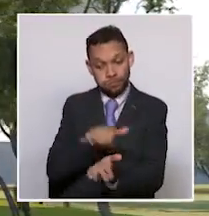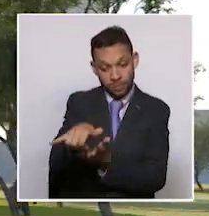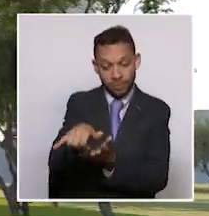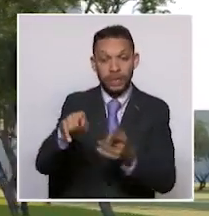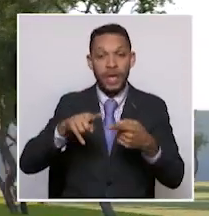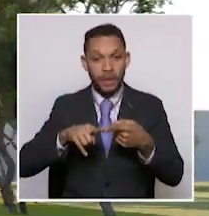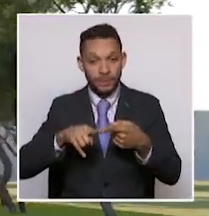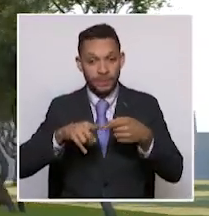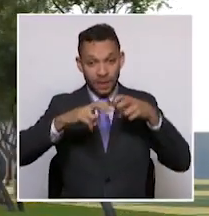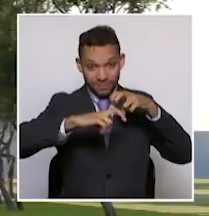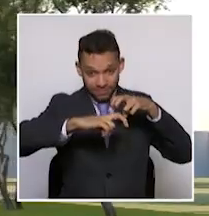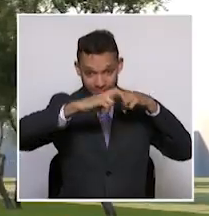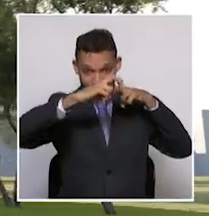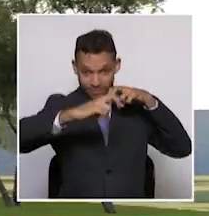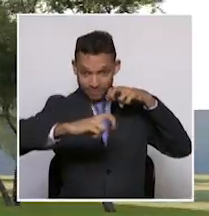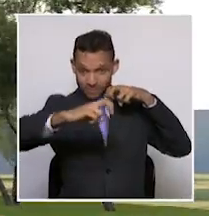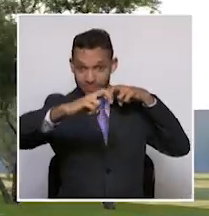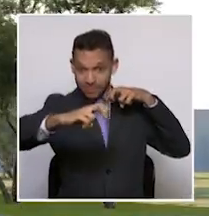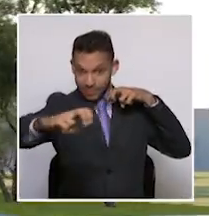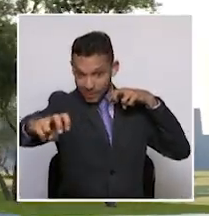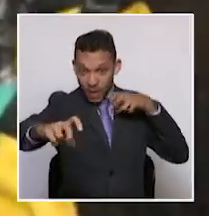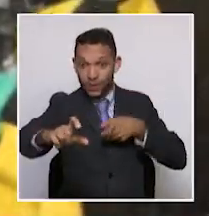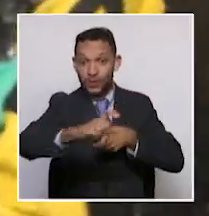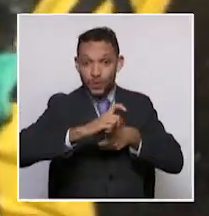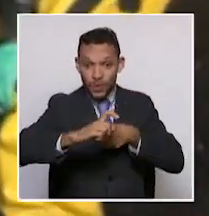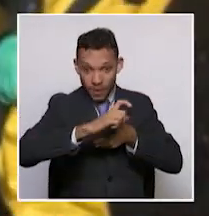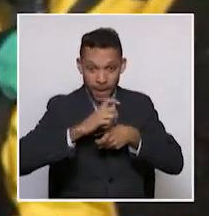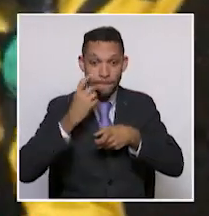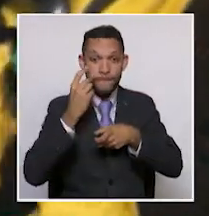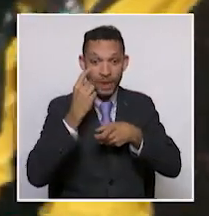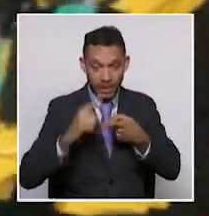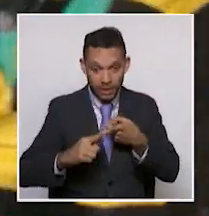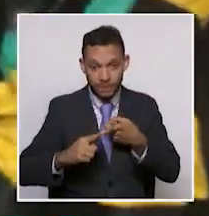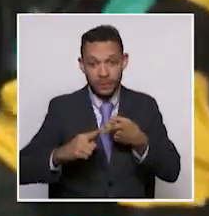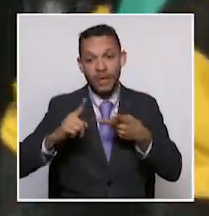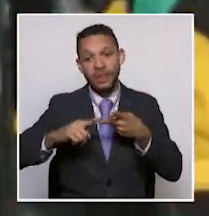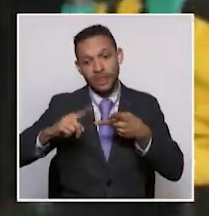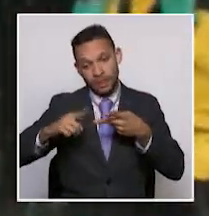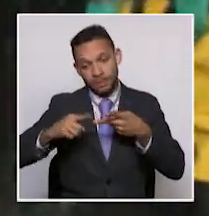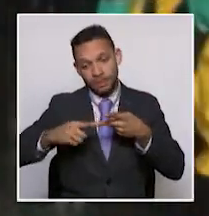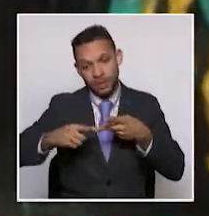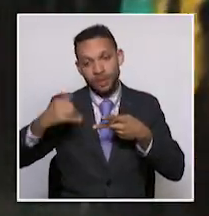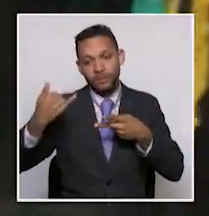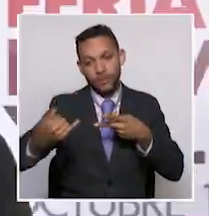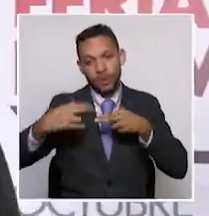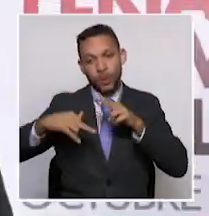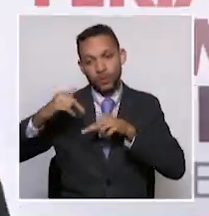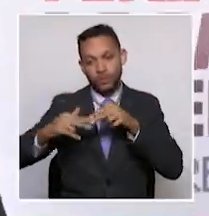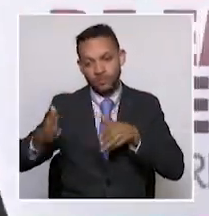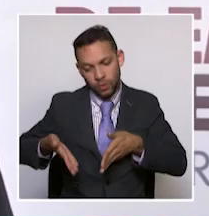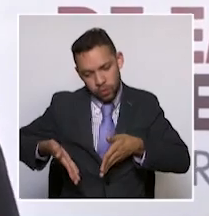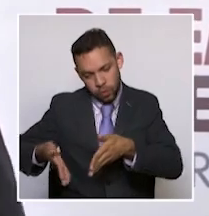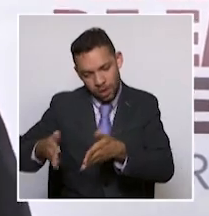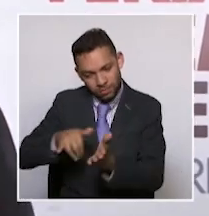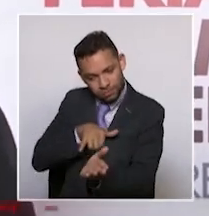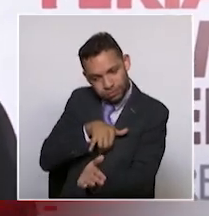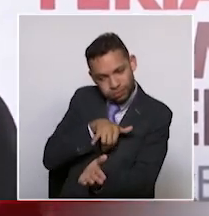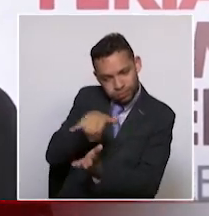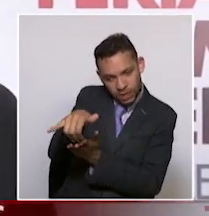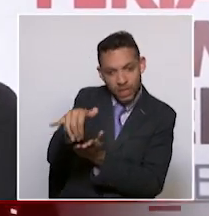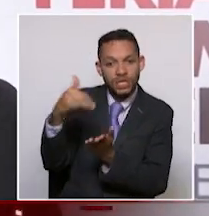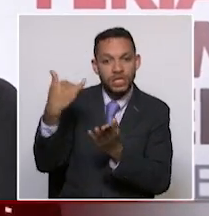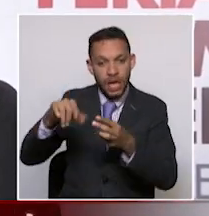aéreo, que se adjudicará ahora en los primeros días de diciembre, y el número 3, la construcción del nuevo Goyá. Estos tres